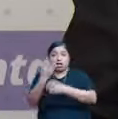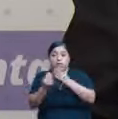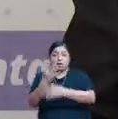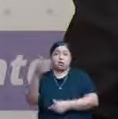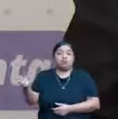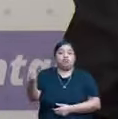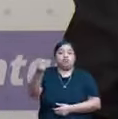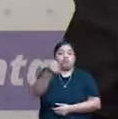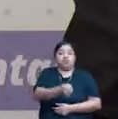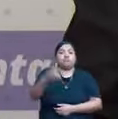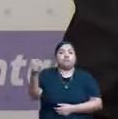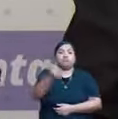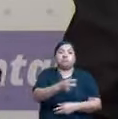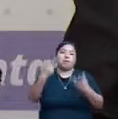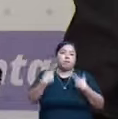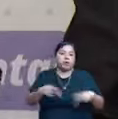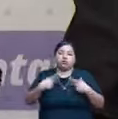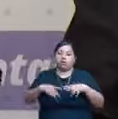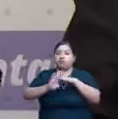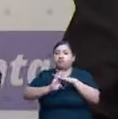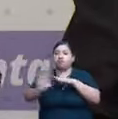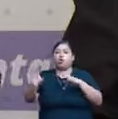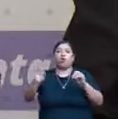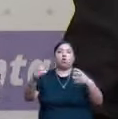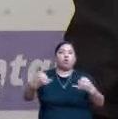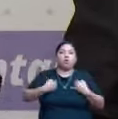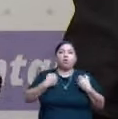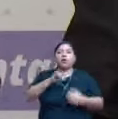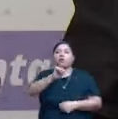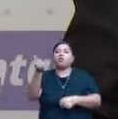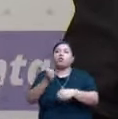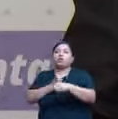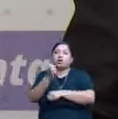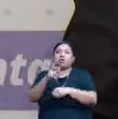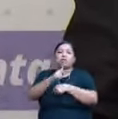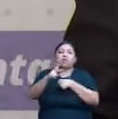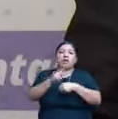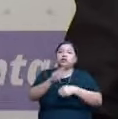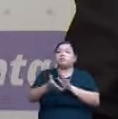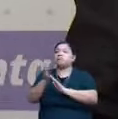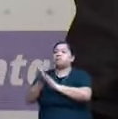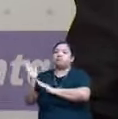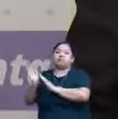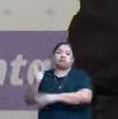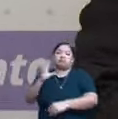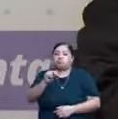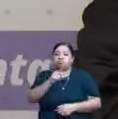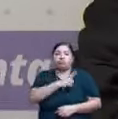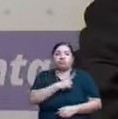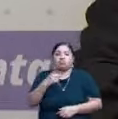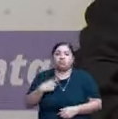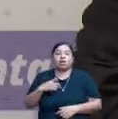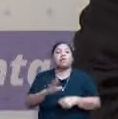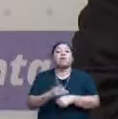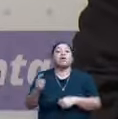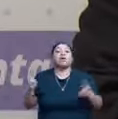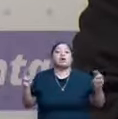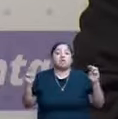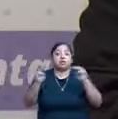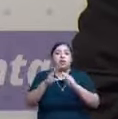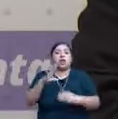hoy no tiene por qué emigrar ningún joven a otro estado, a otro país, porque Mixquiahuala tiene lo suficiente dentro